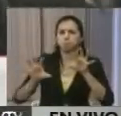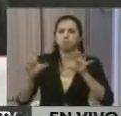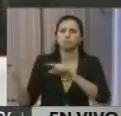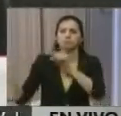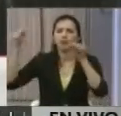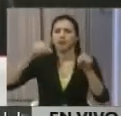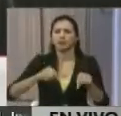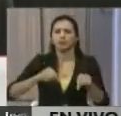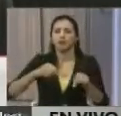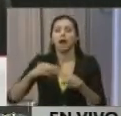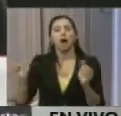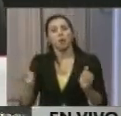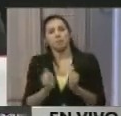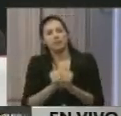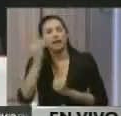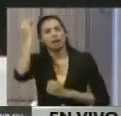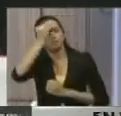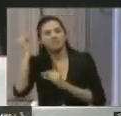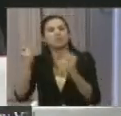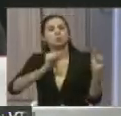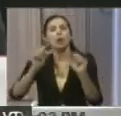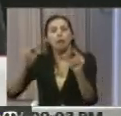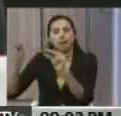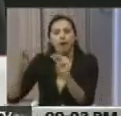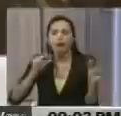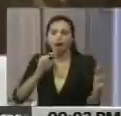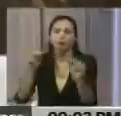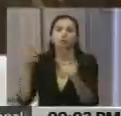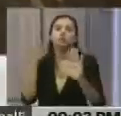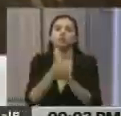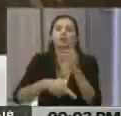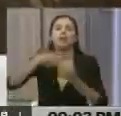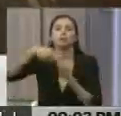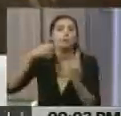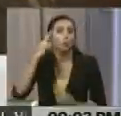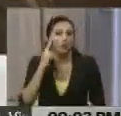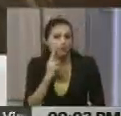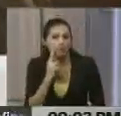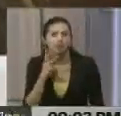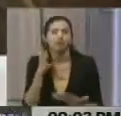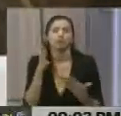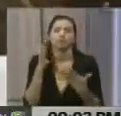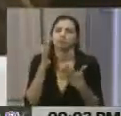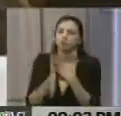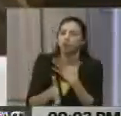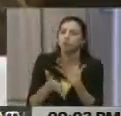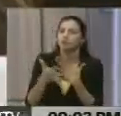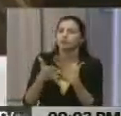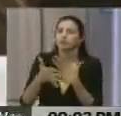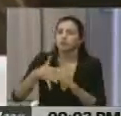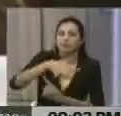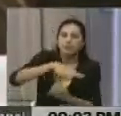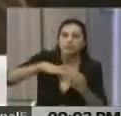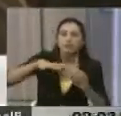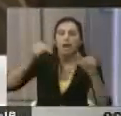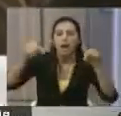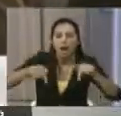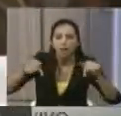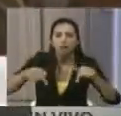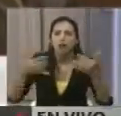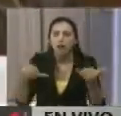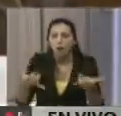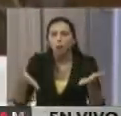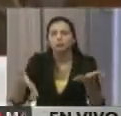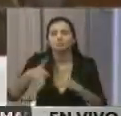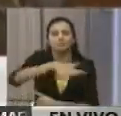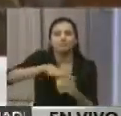acompañarnos, han venido a reflexionar, a discutir acerca de la revolución bolivariana, de la coyuntura en la cual nos encontramos, de la situación